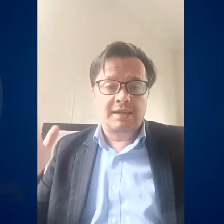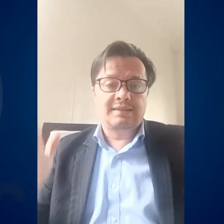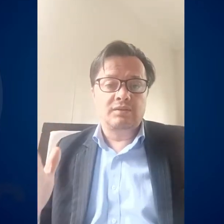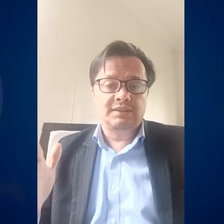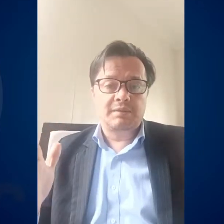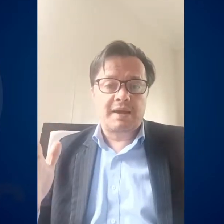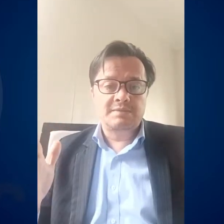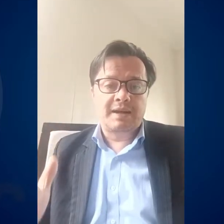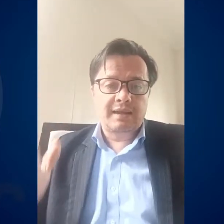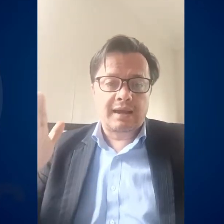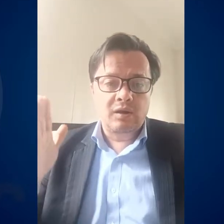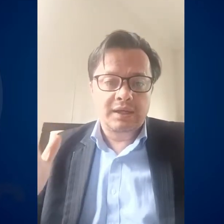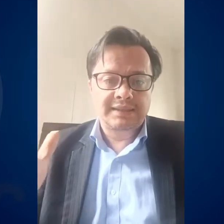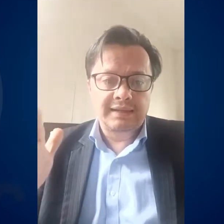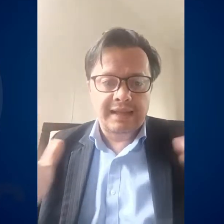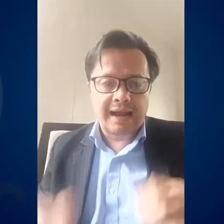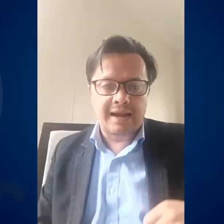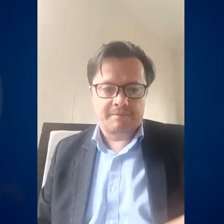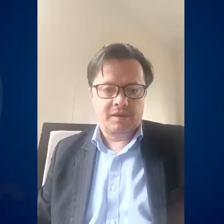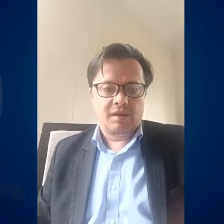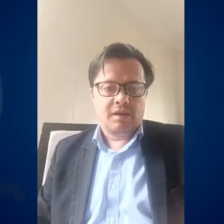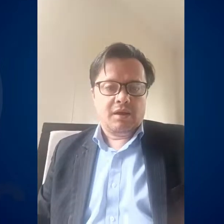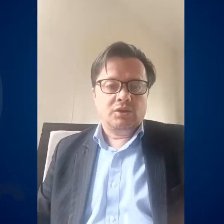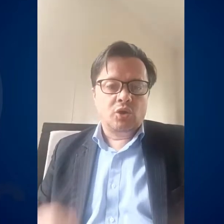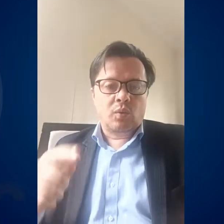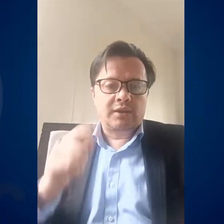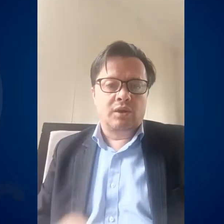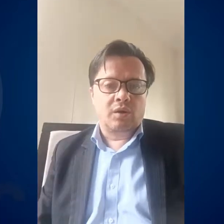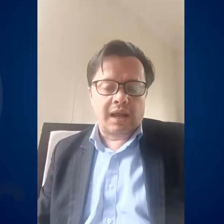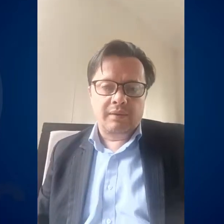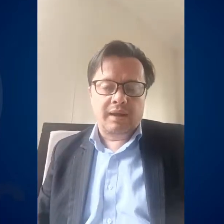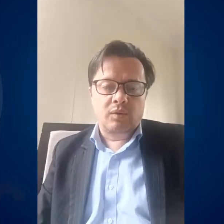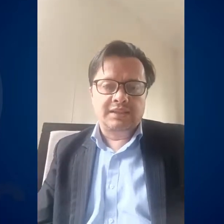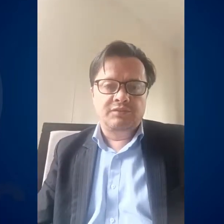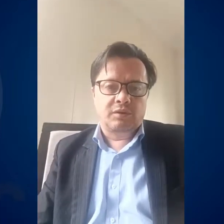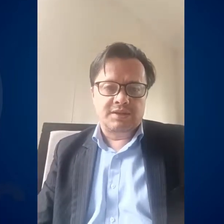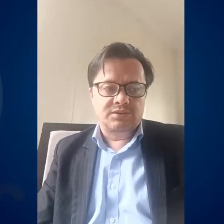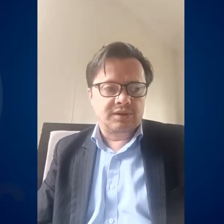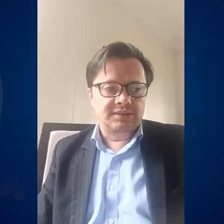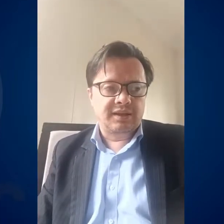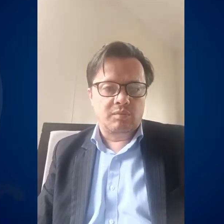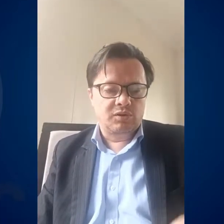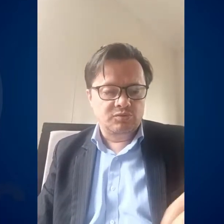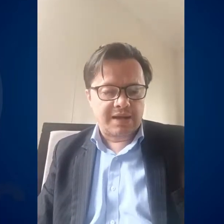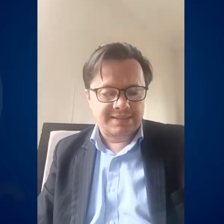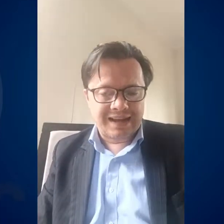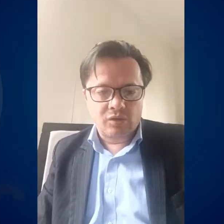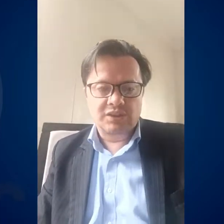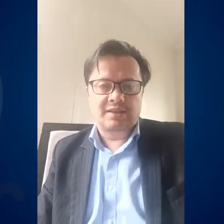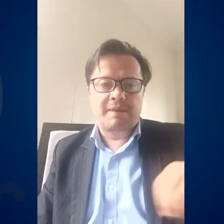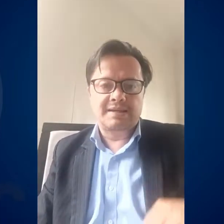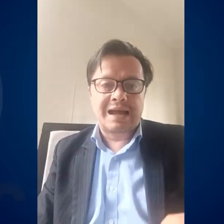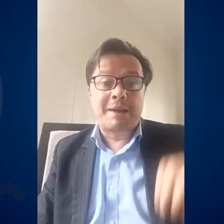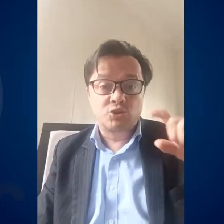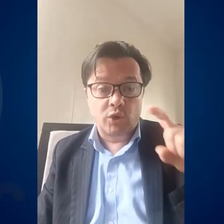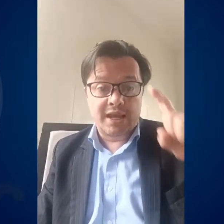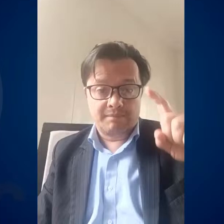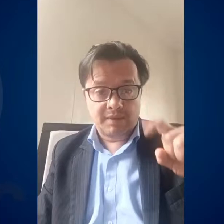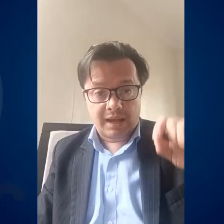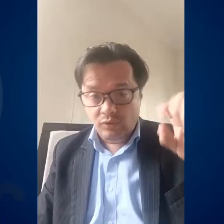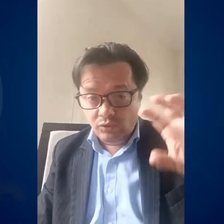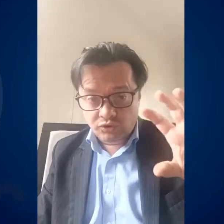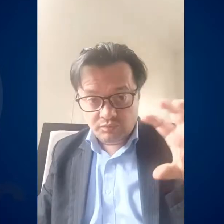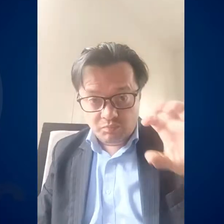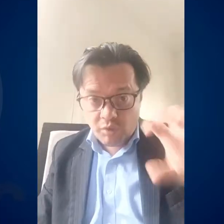corso a los magistrados de este país para que hagan lo que se les dé la gana. Yo en cuarto de hora liberé unas informaciones de cómo los magistrados de este país, la